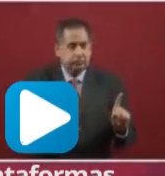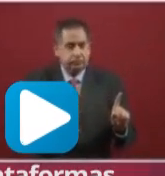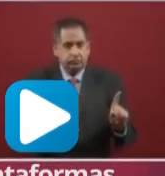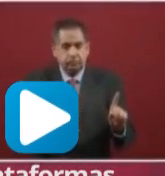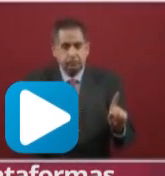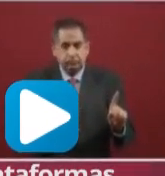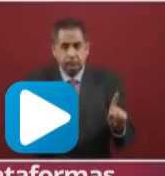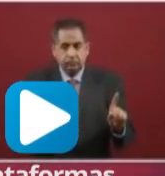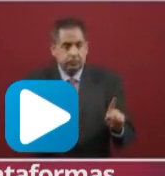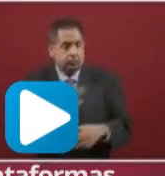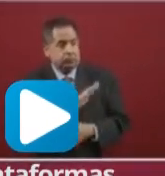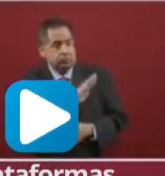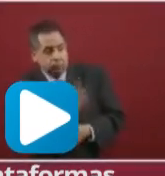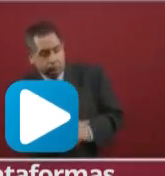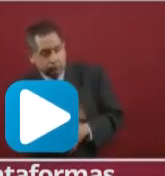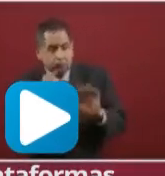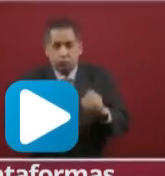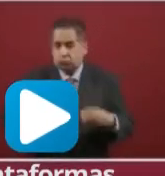esté vivo o esté muerto,